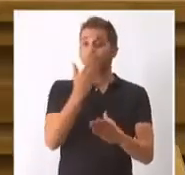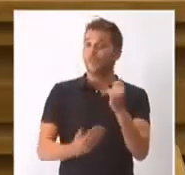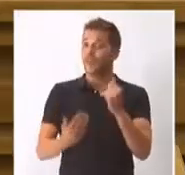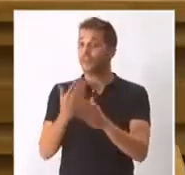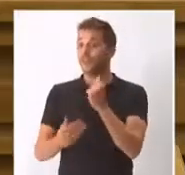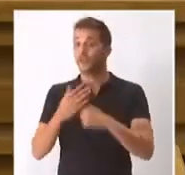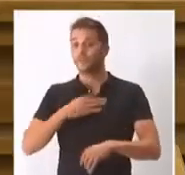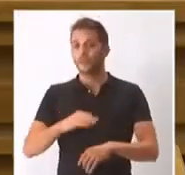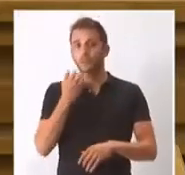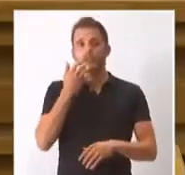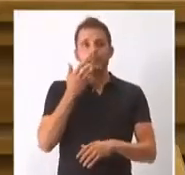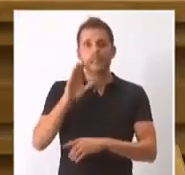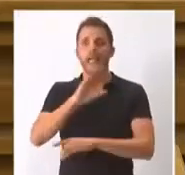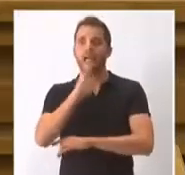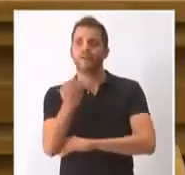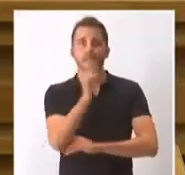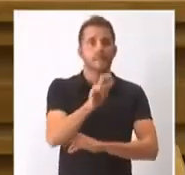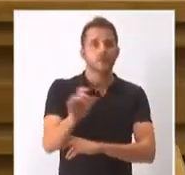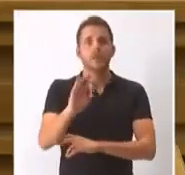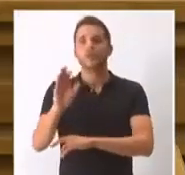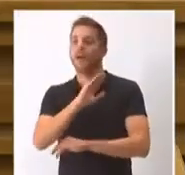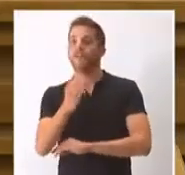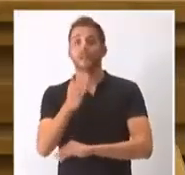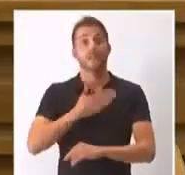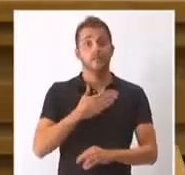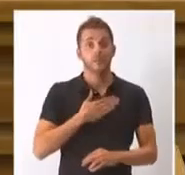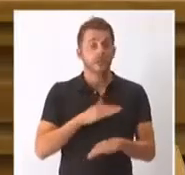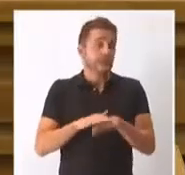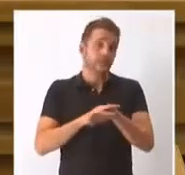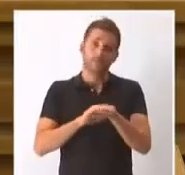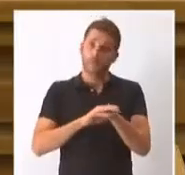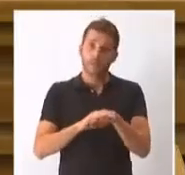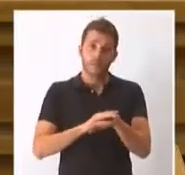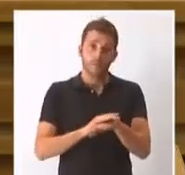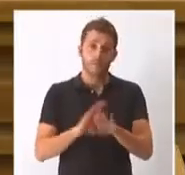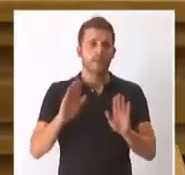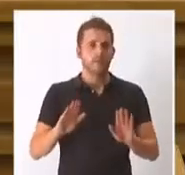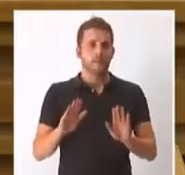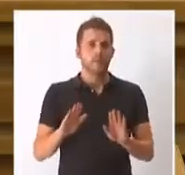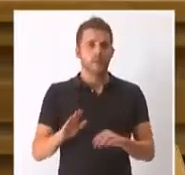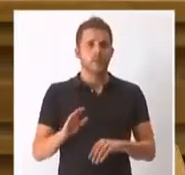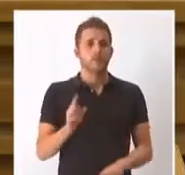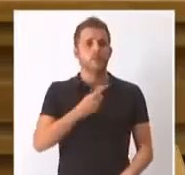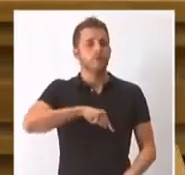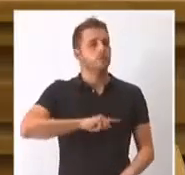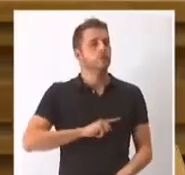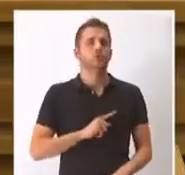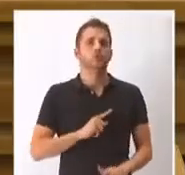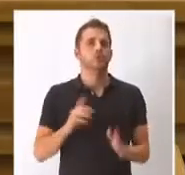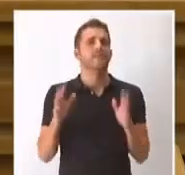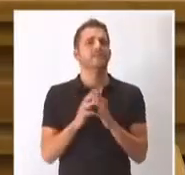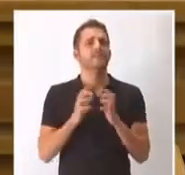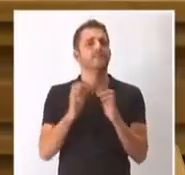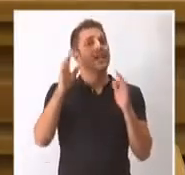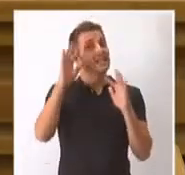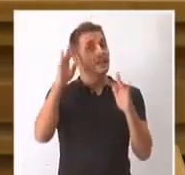afectan a personas o afectan a patrimonios pero ciertamente estamos enormemente ilusionados e